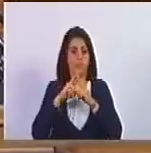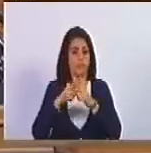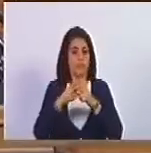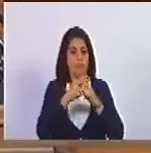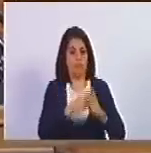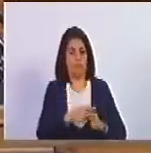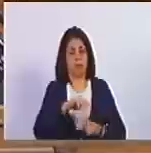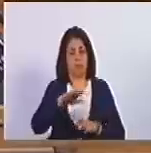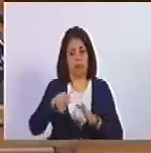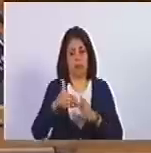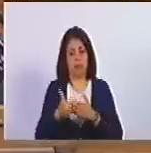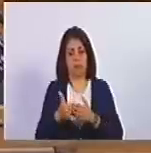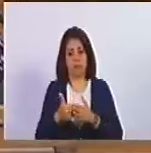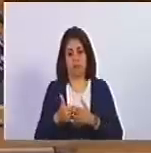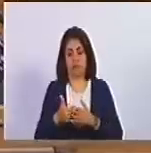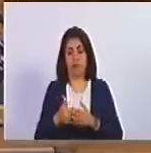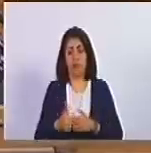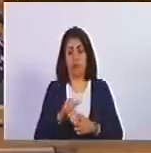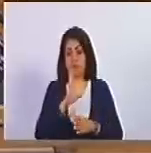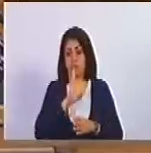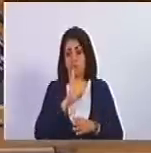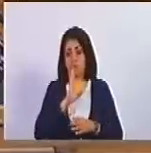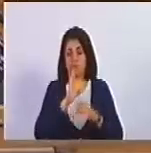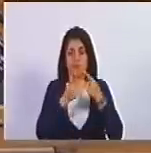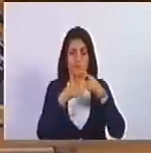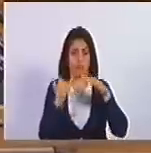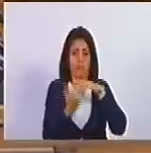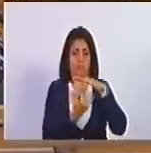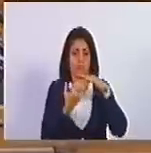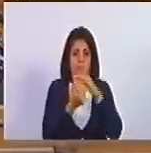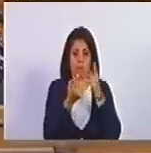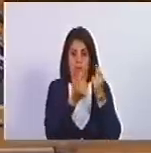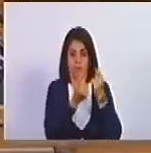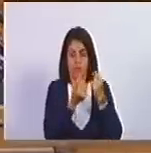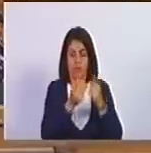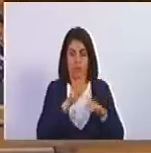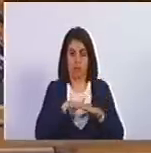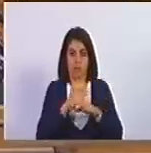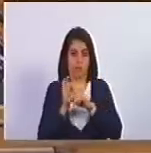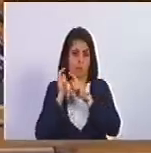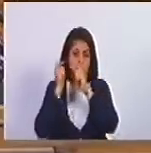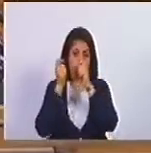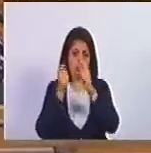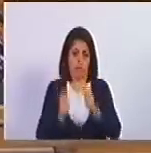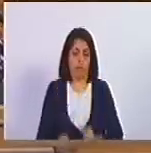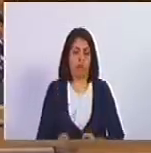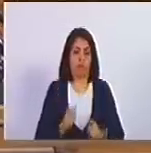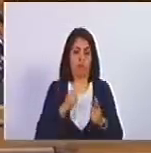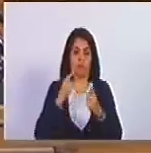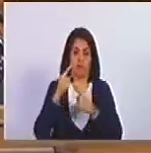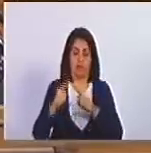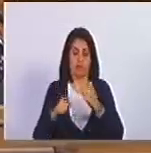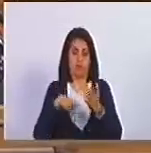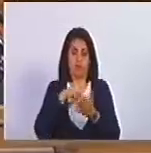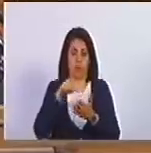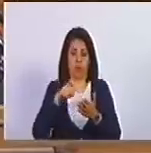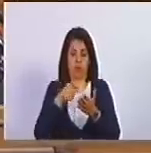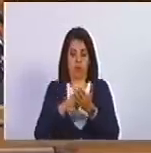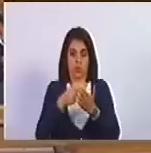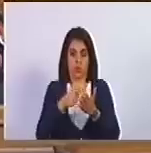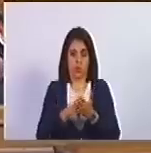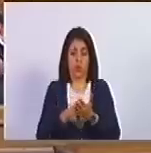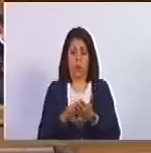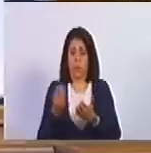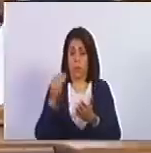crediticios aquellos mediante los cuales los bancos y demás instituciones financieras otorguen de manera directa cantidades